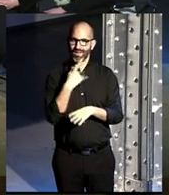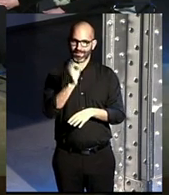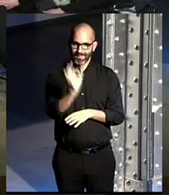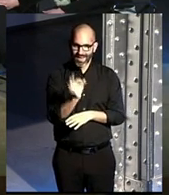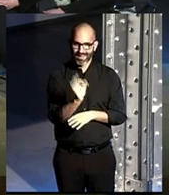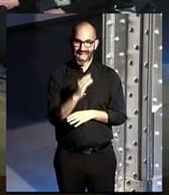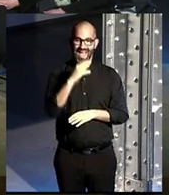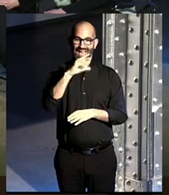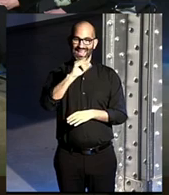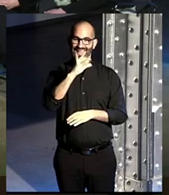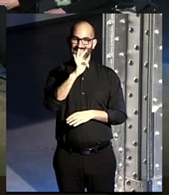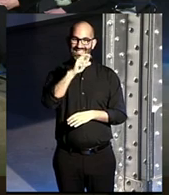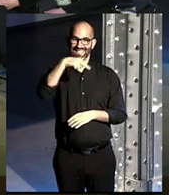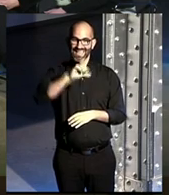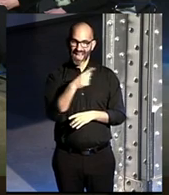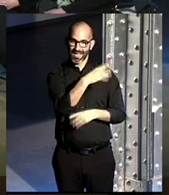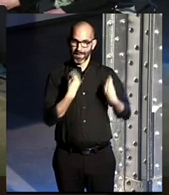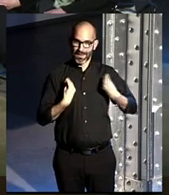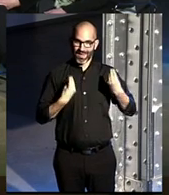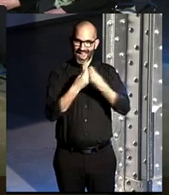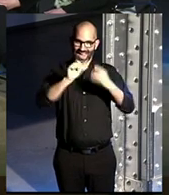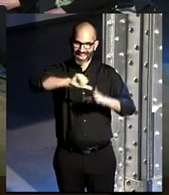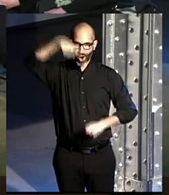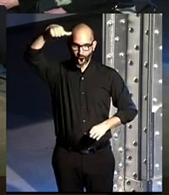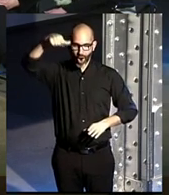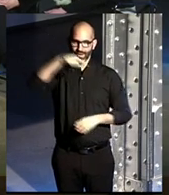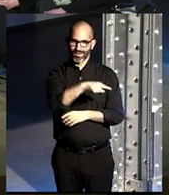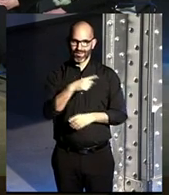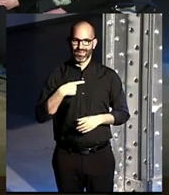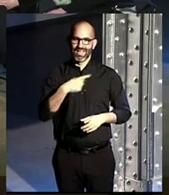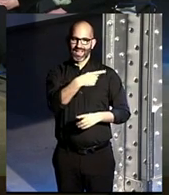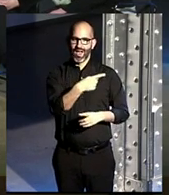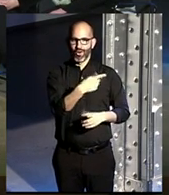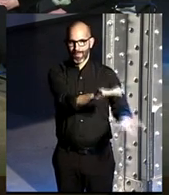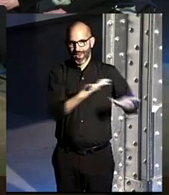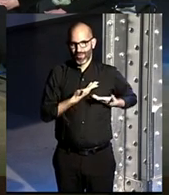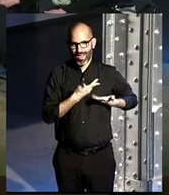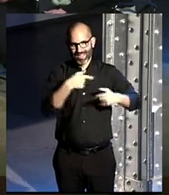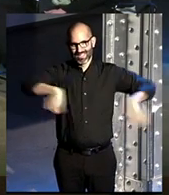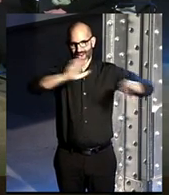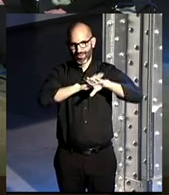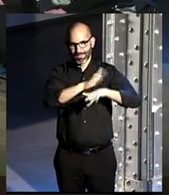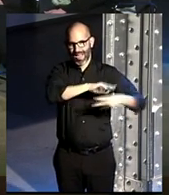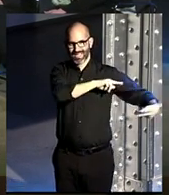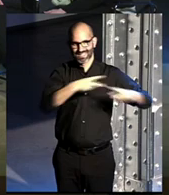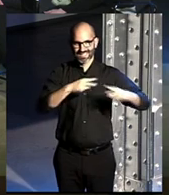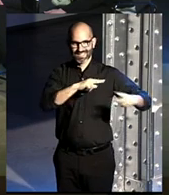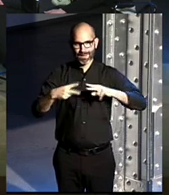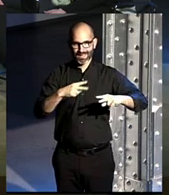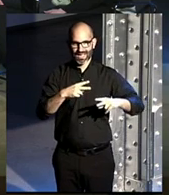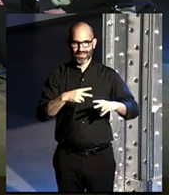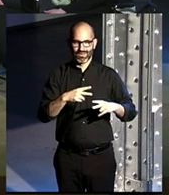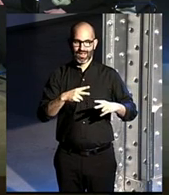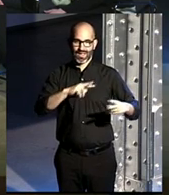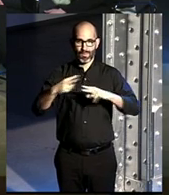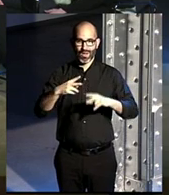Cristina, con quien vive en Gijón, nos va a ayudar esta noche traduciendo a Ian,